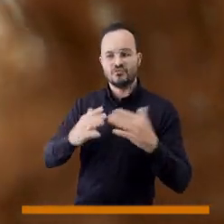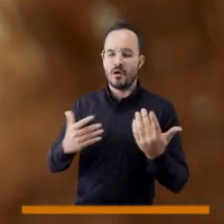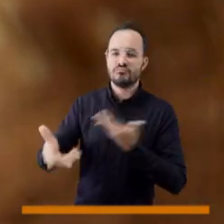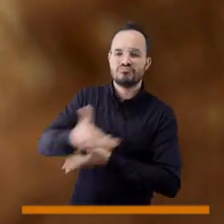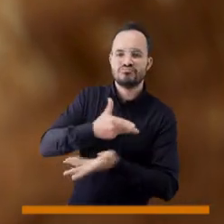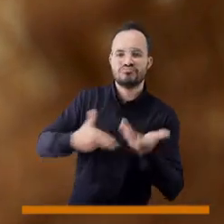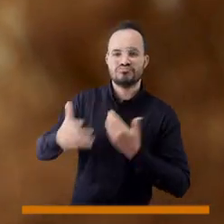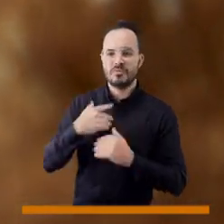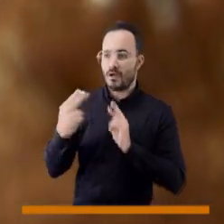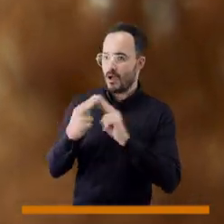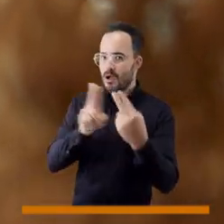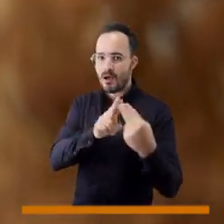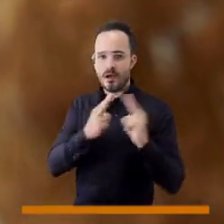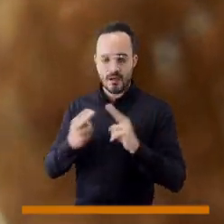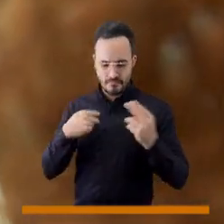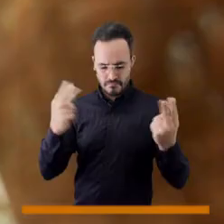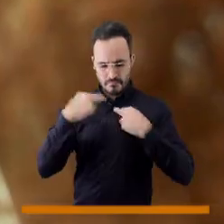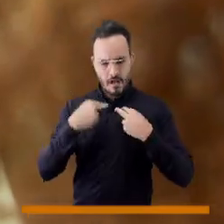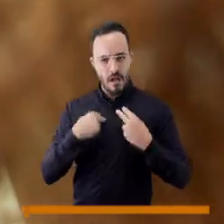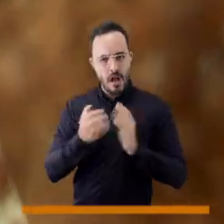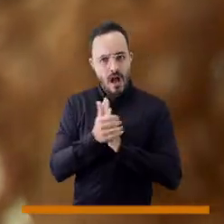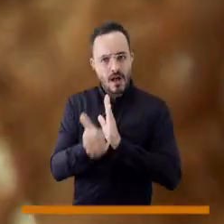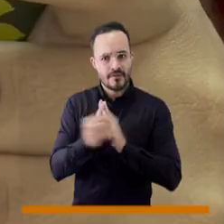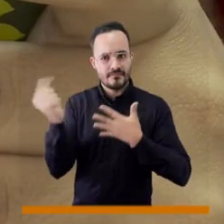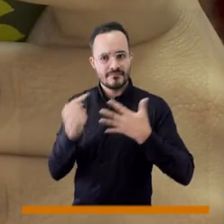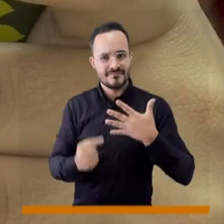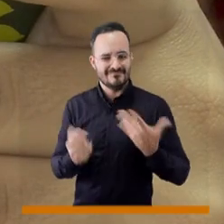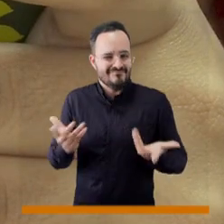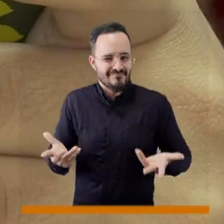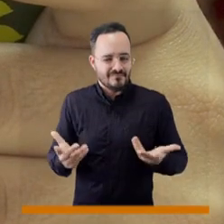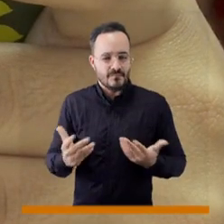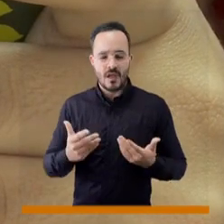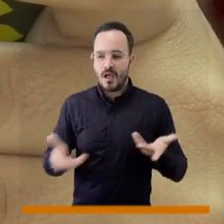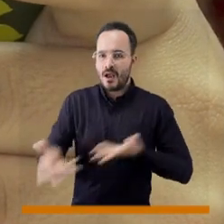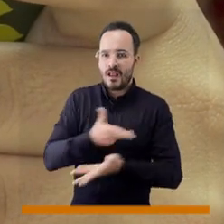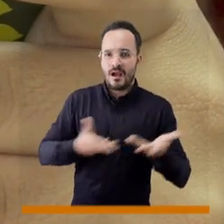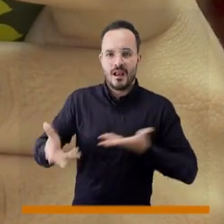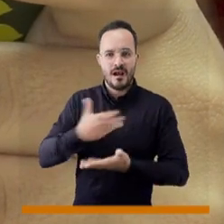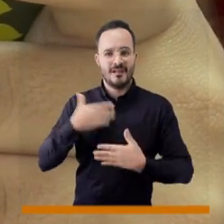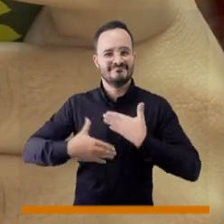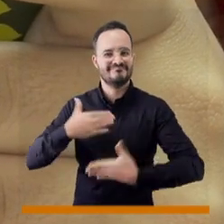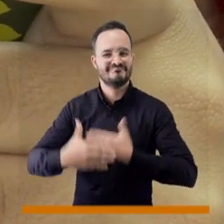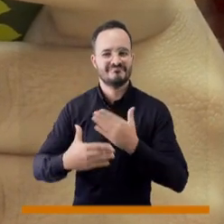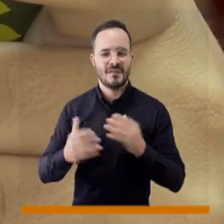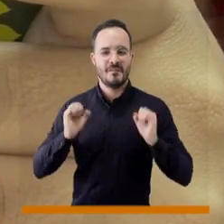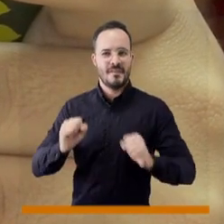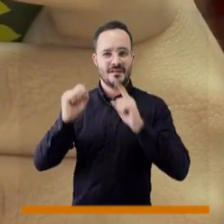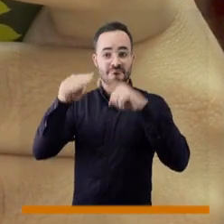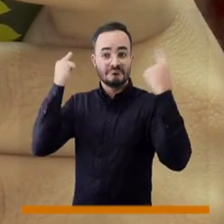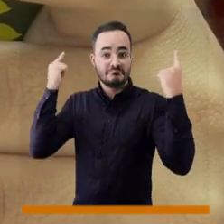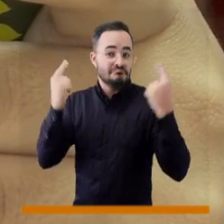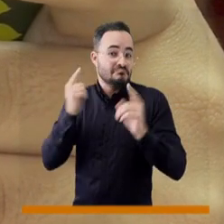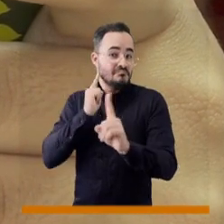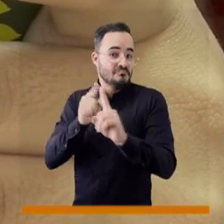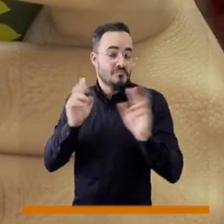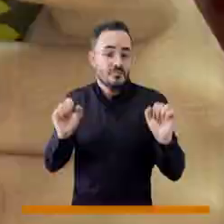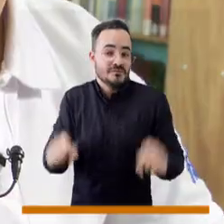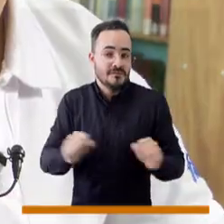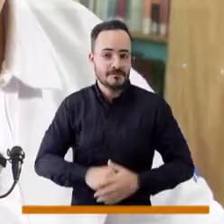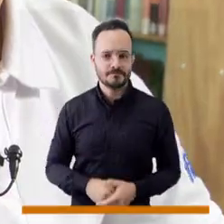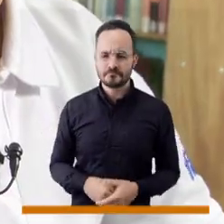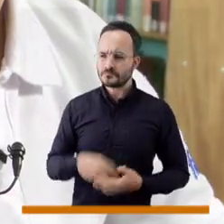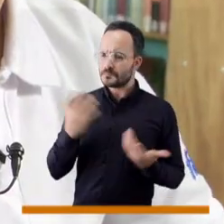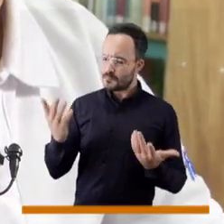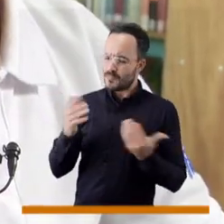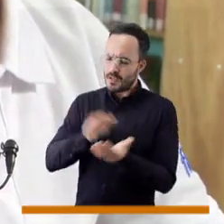sí, explorar sus habilidades y desde ahí entonces crecer para alcanzar metas, sueños. Hansel, ¿qué